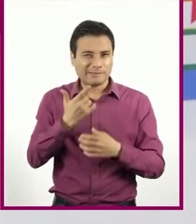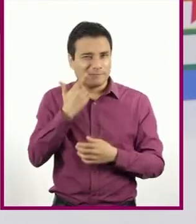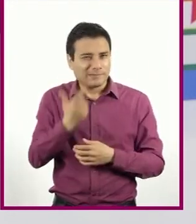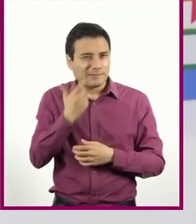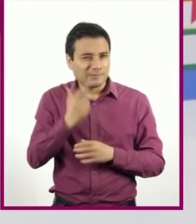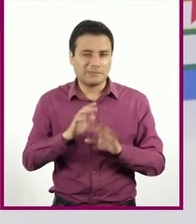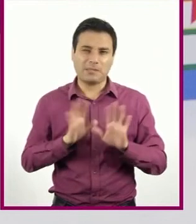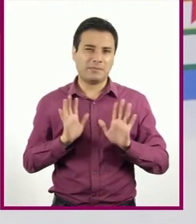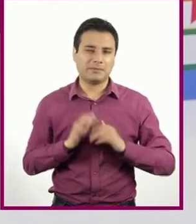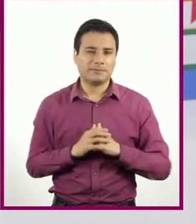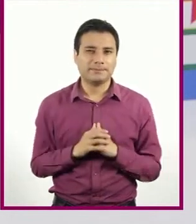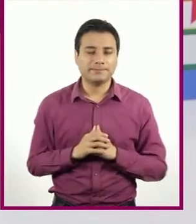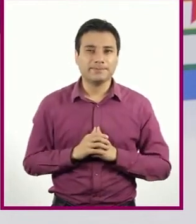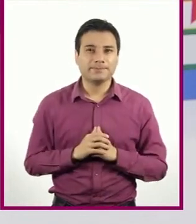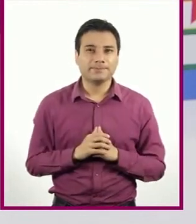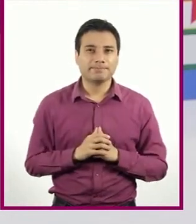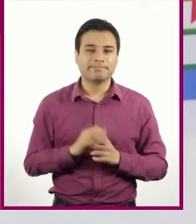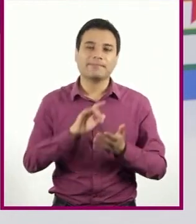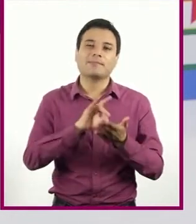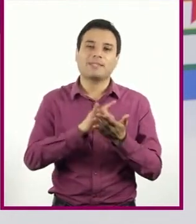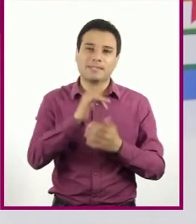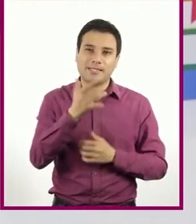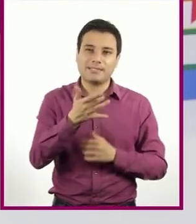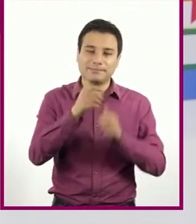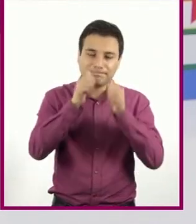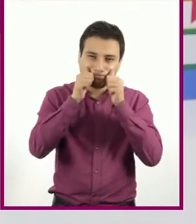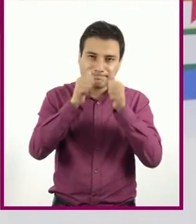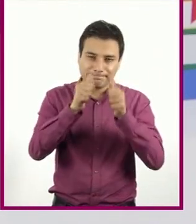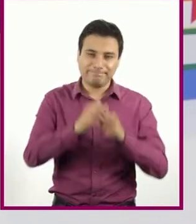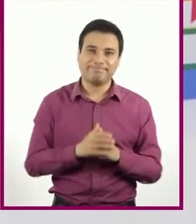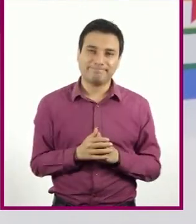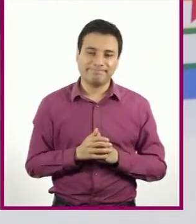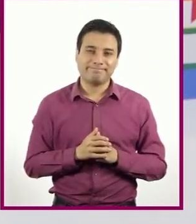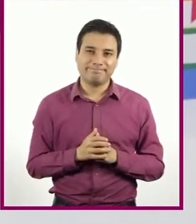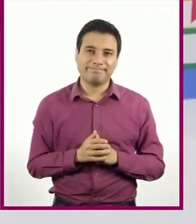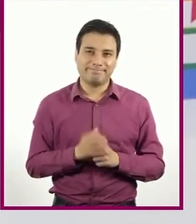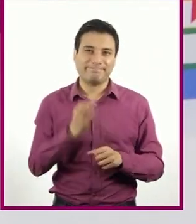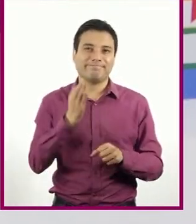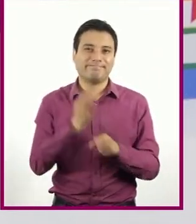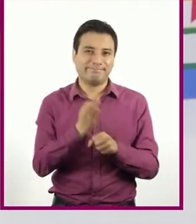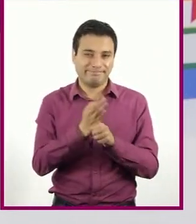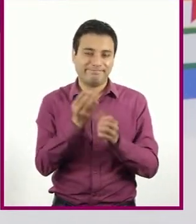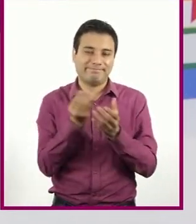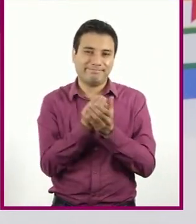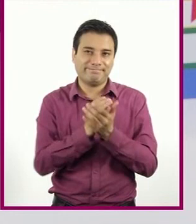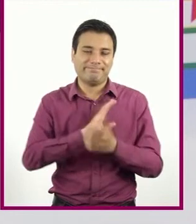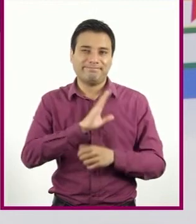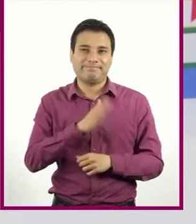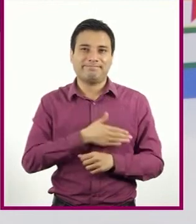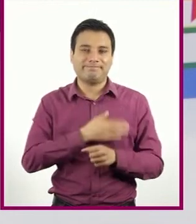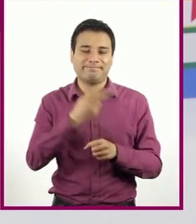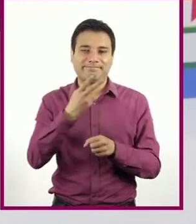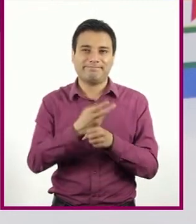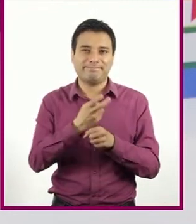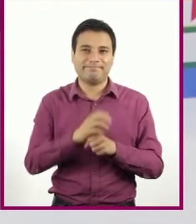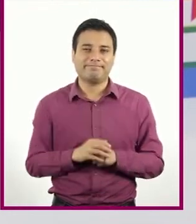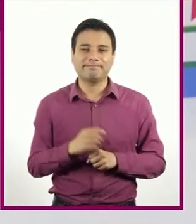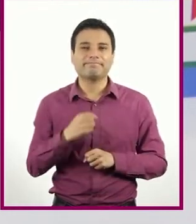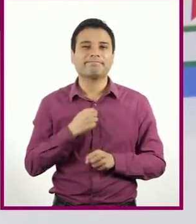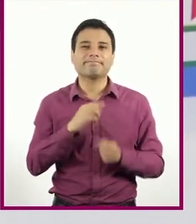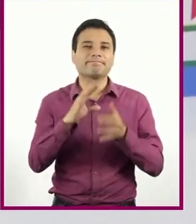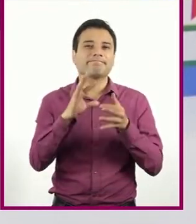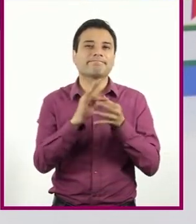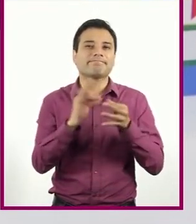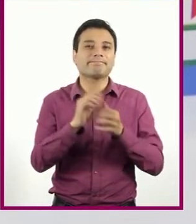sus creaciones. Gracias por compartir con nosotros esta sesión de Lengua Materna Segundo Grado, en la que hemos